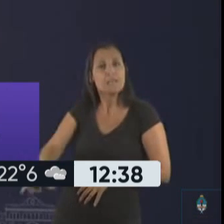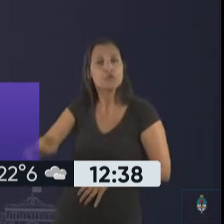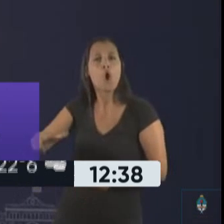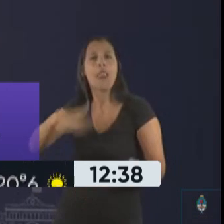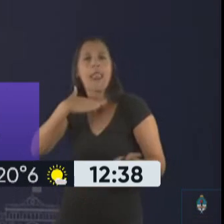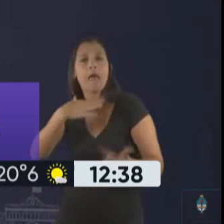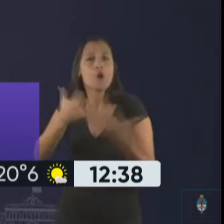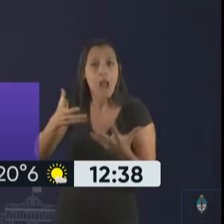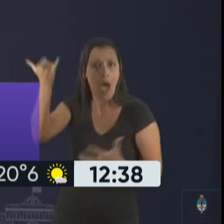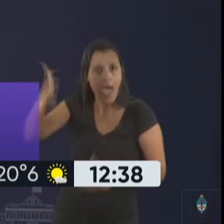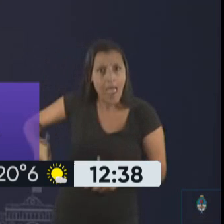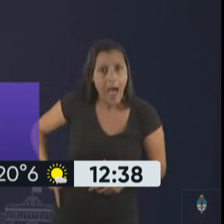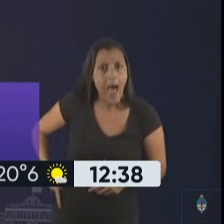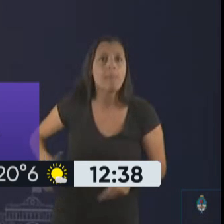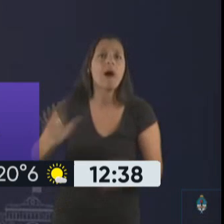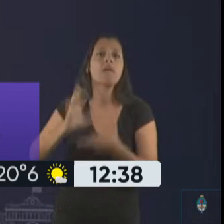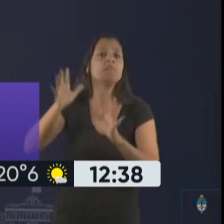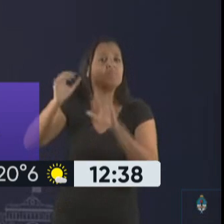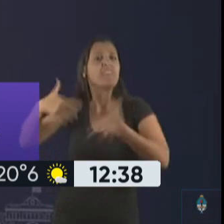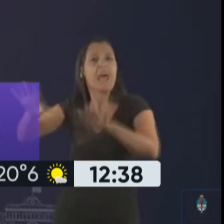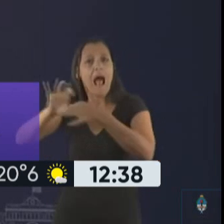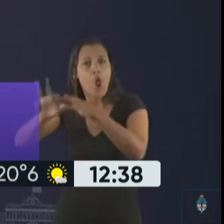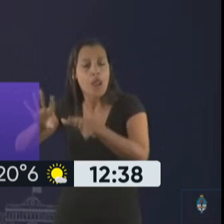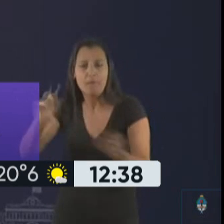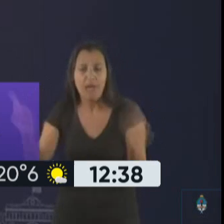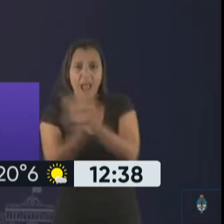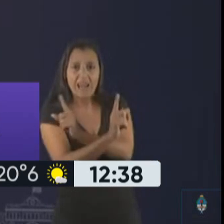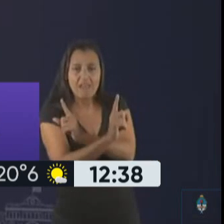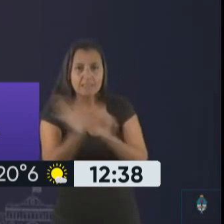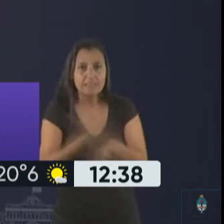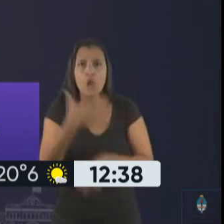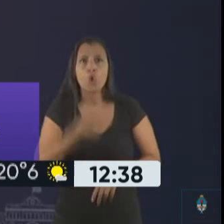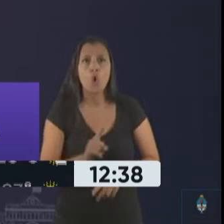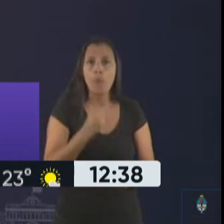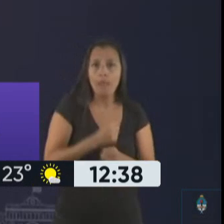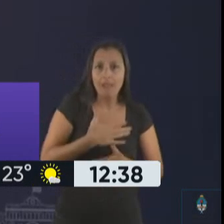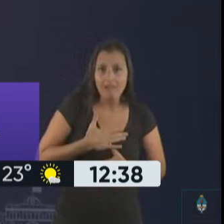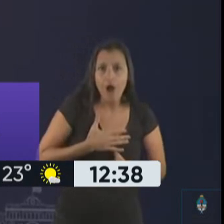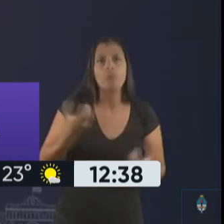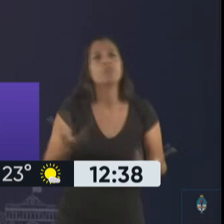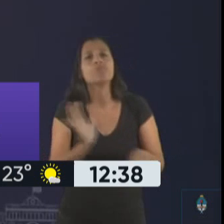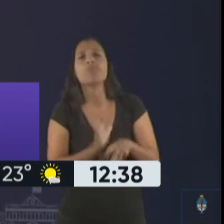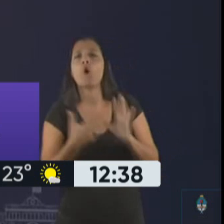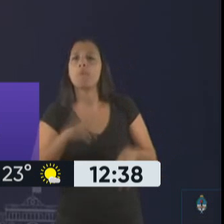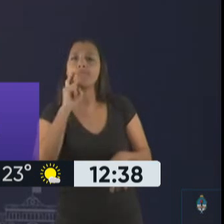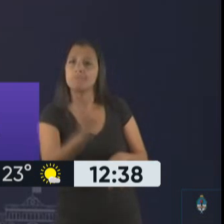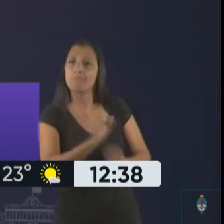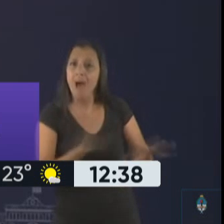está generando un incumplimiento del deber, al revés. Acá las cosas se han